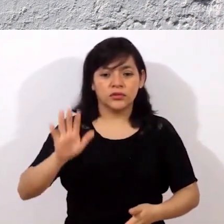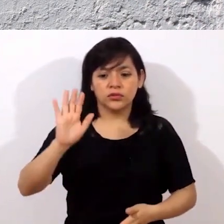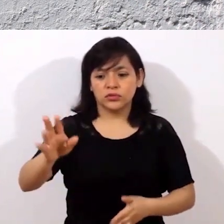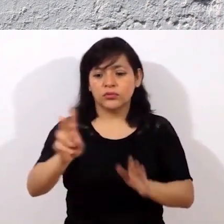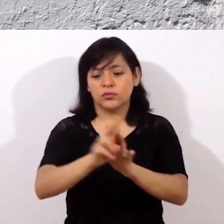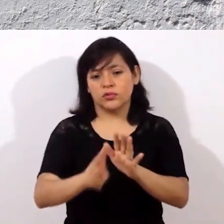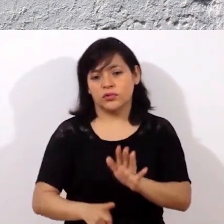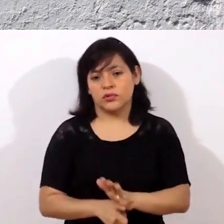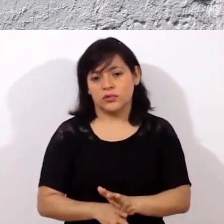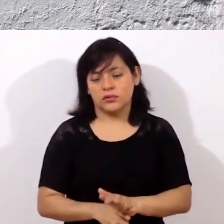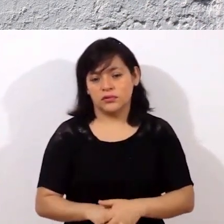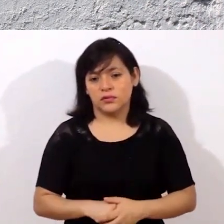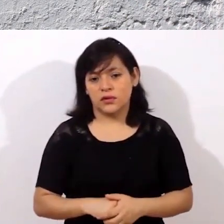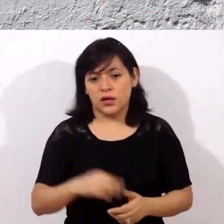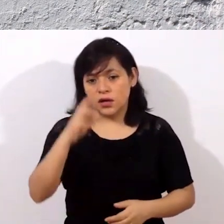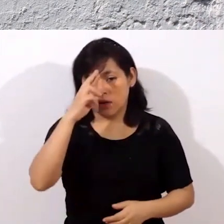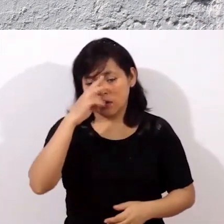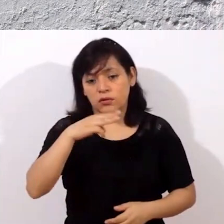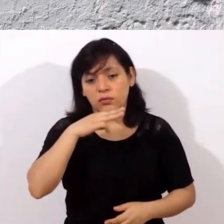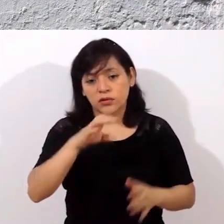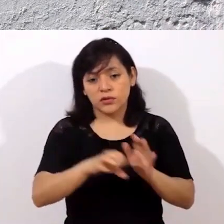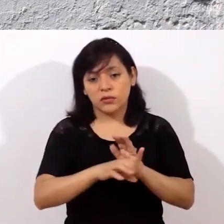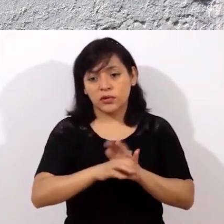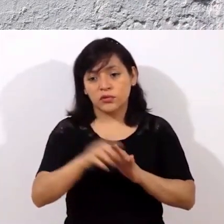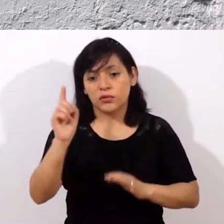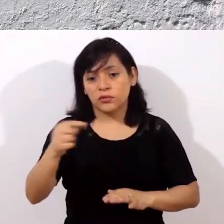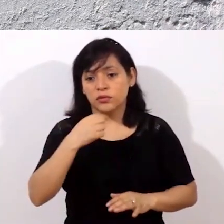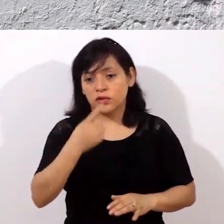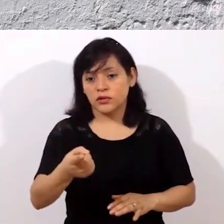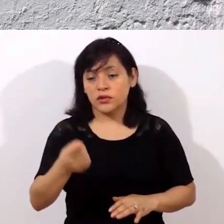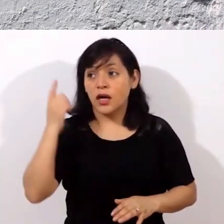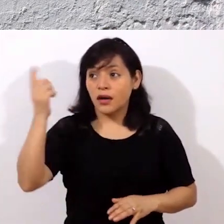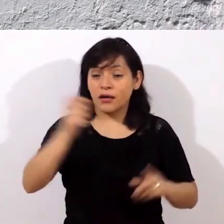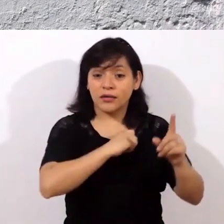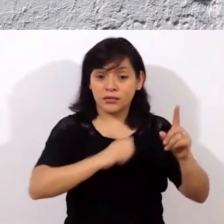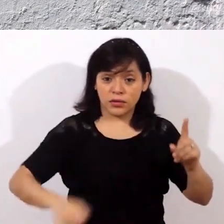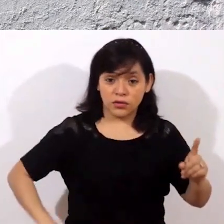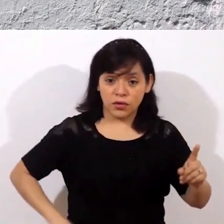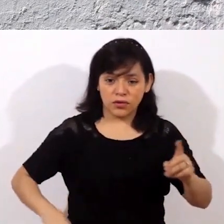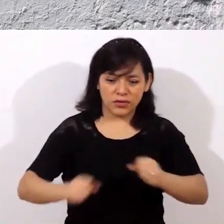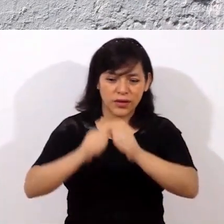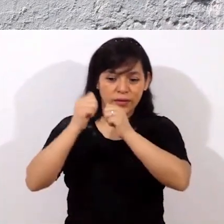1, el Señor los ha dejado a su propia voluntad, a su propia conciencia.